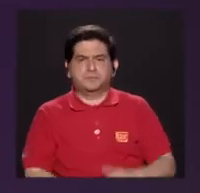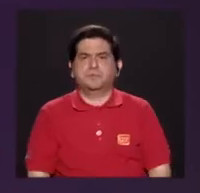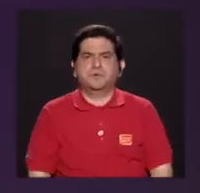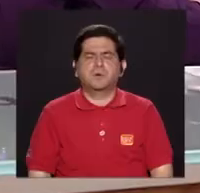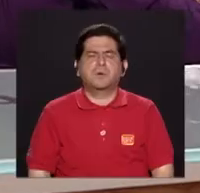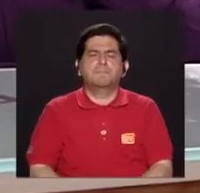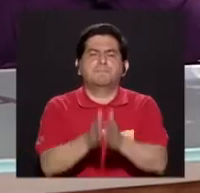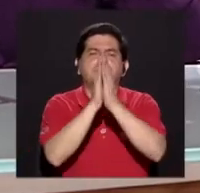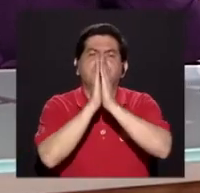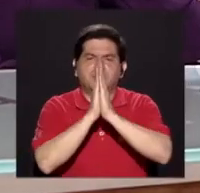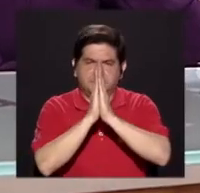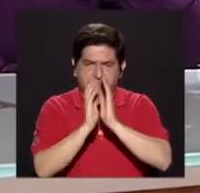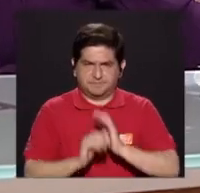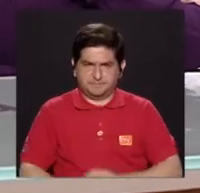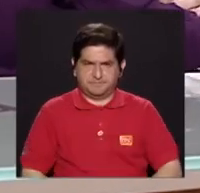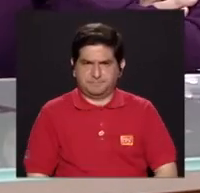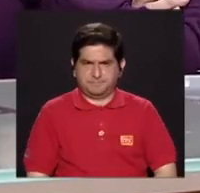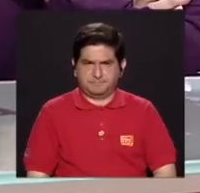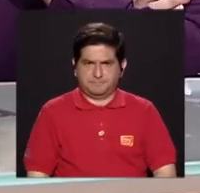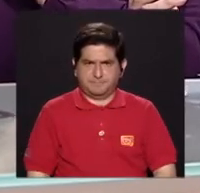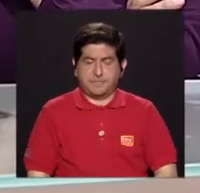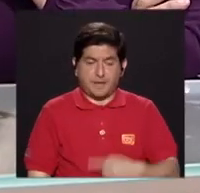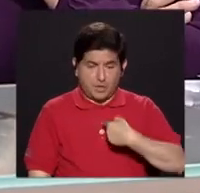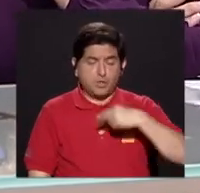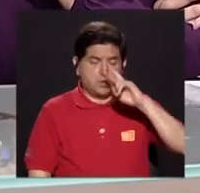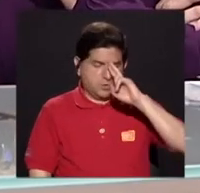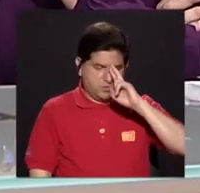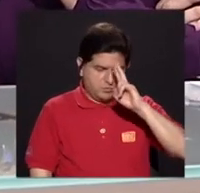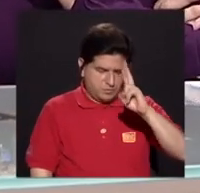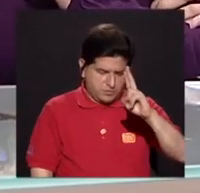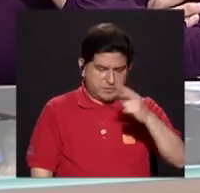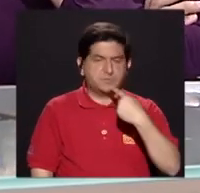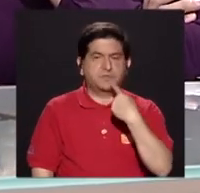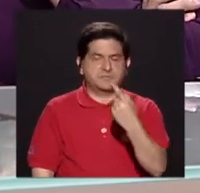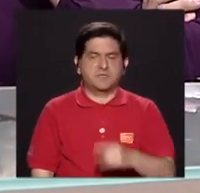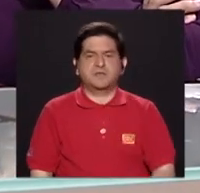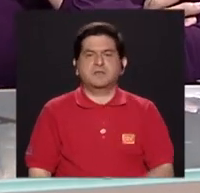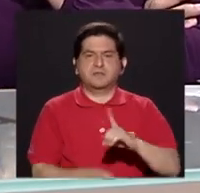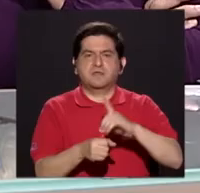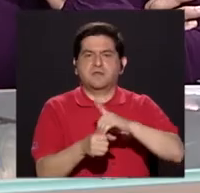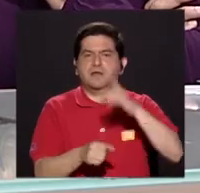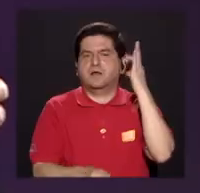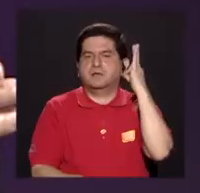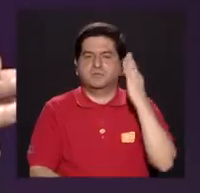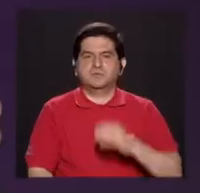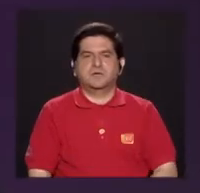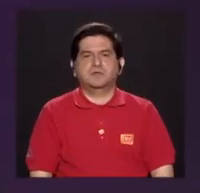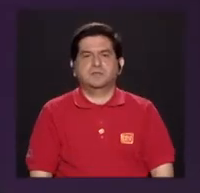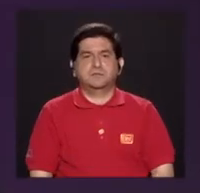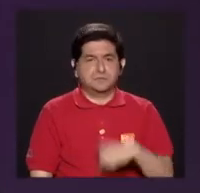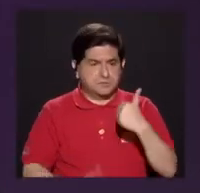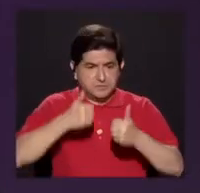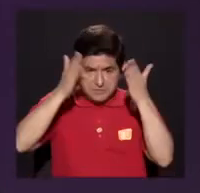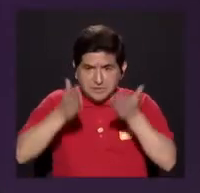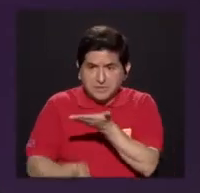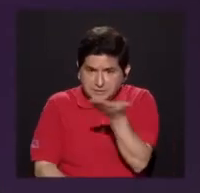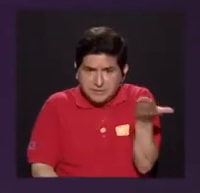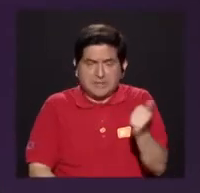hicimos un llamado. Y yo, muy respetuosamente, le dije a las señoras diputadas, postúlense,